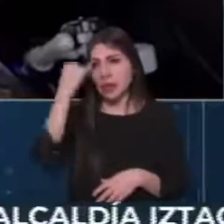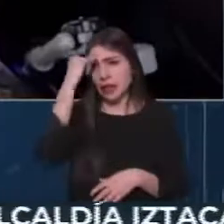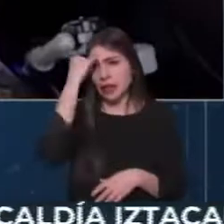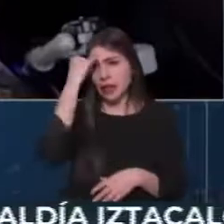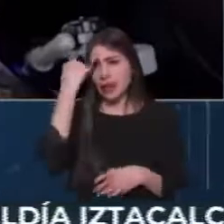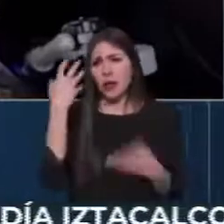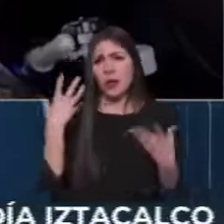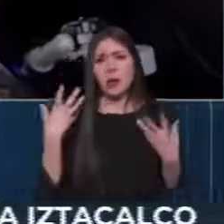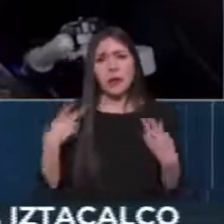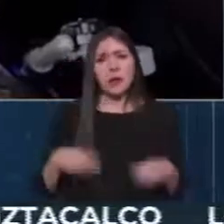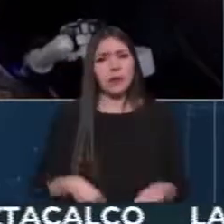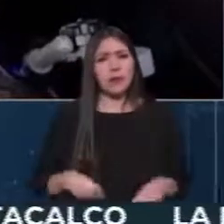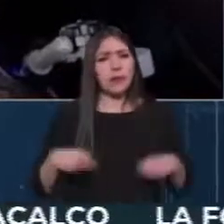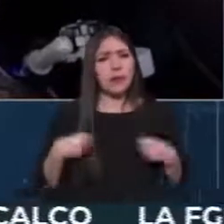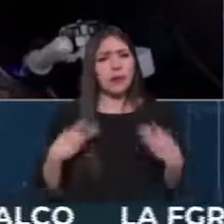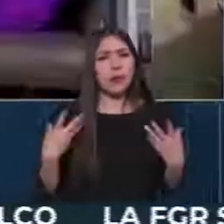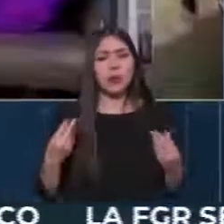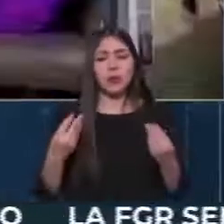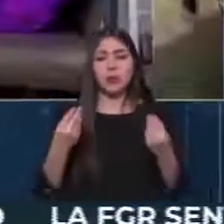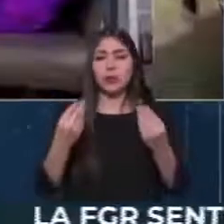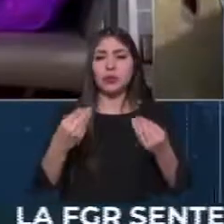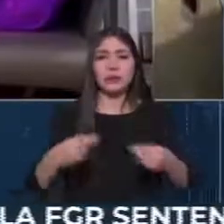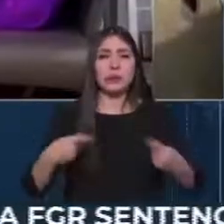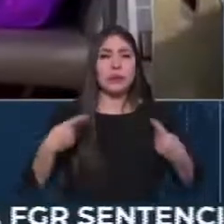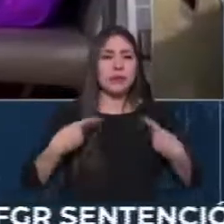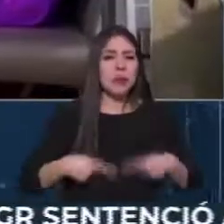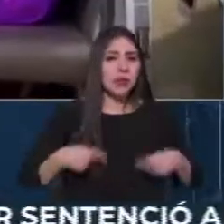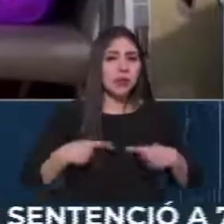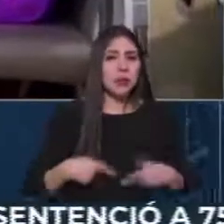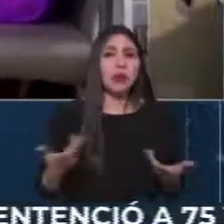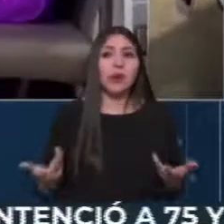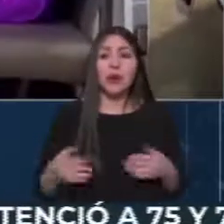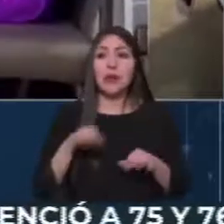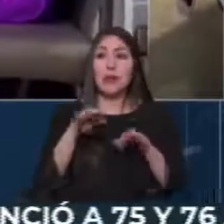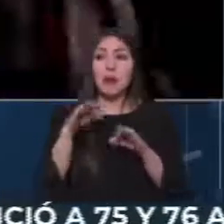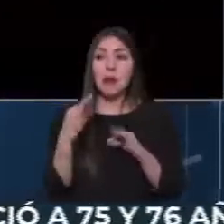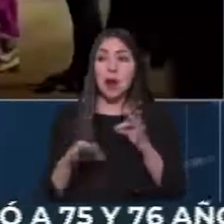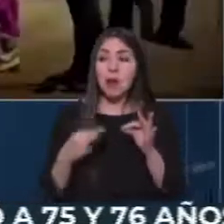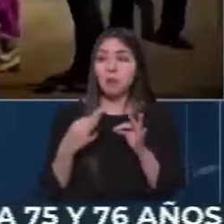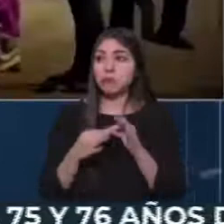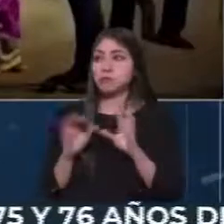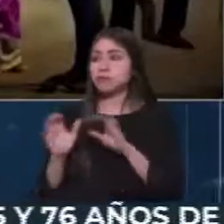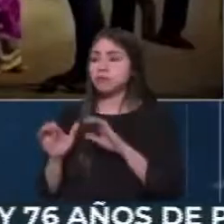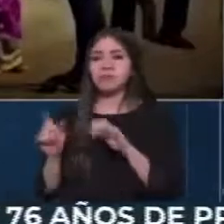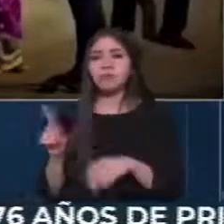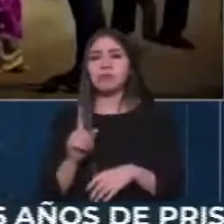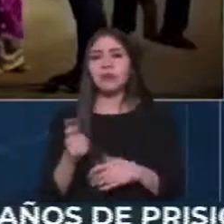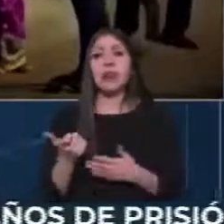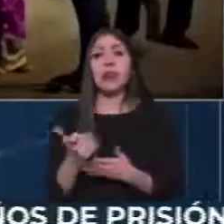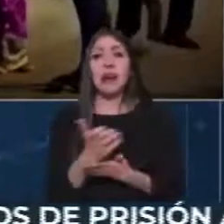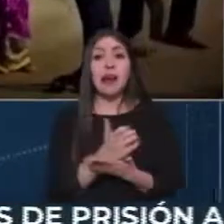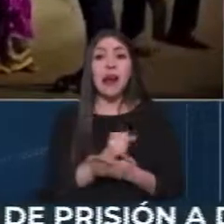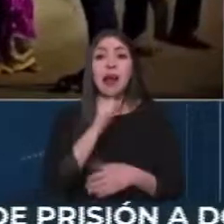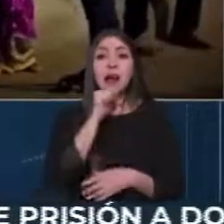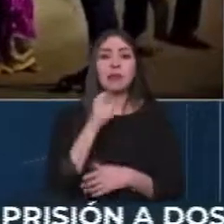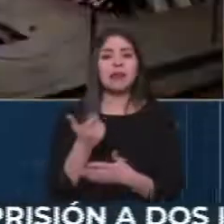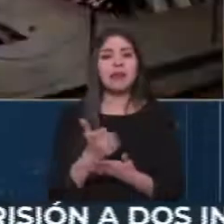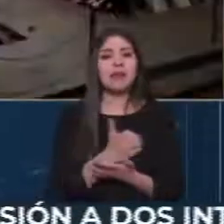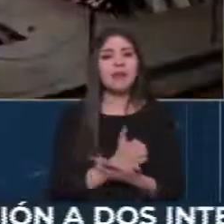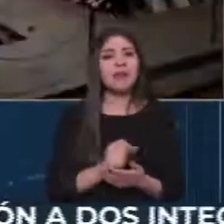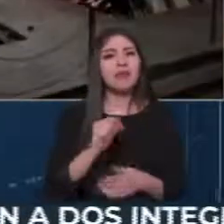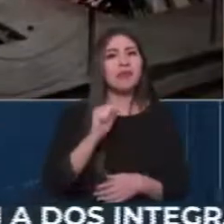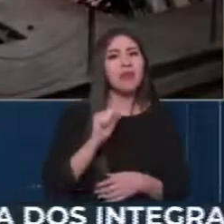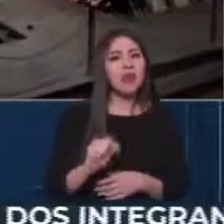poblado, entonces, y con una alta informalidad, unos bajos niveles de ingresos. Entonces en realidad pues no